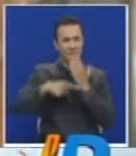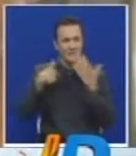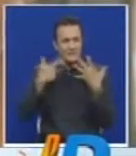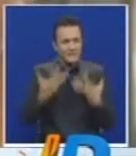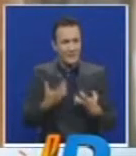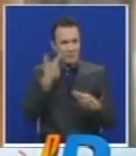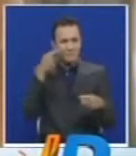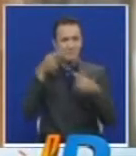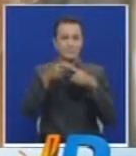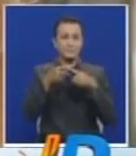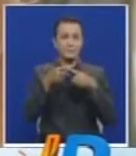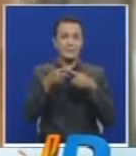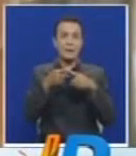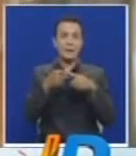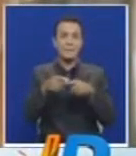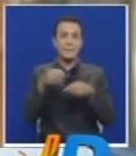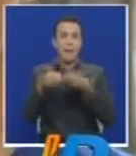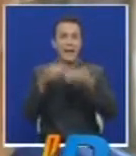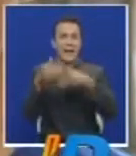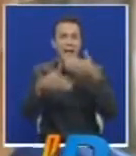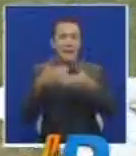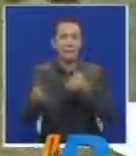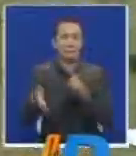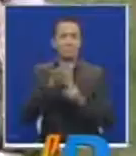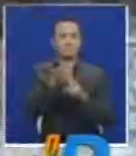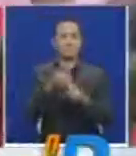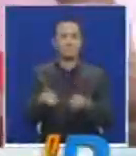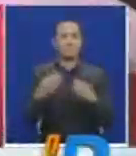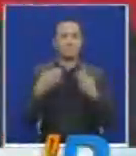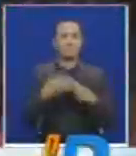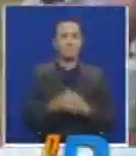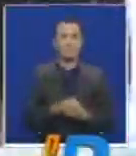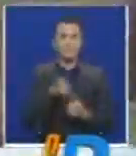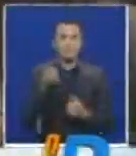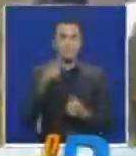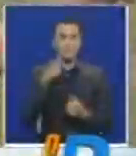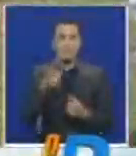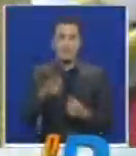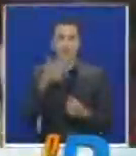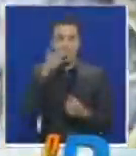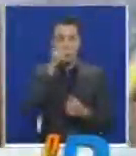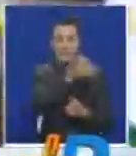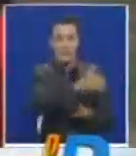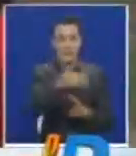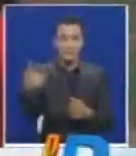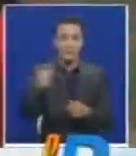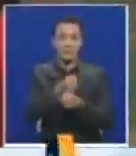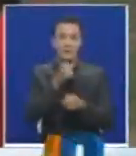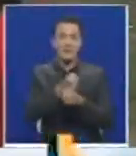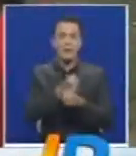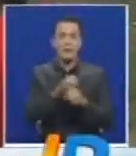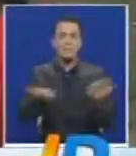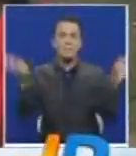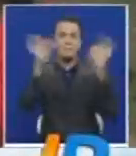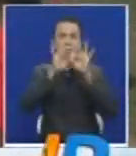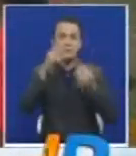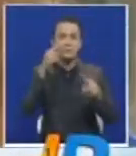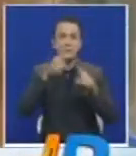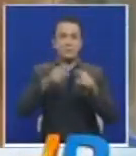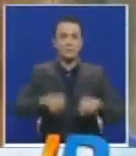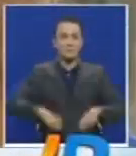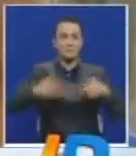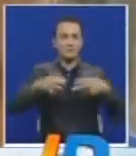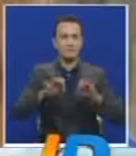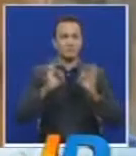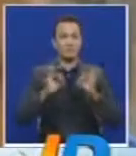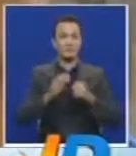también tener grandes resultados aquí dentro de la comunidad. Destaca el trabajar con los niños como una de las labores más importantes de su vida.